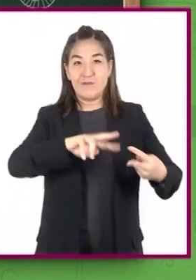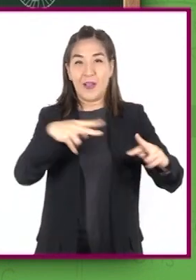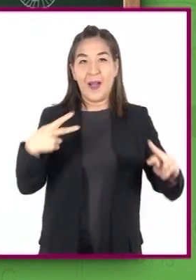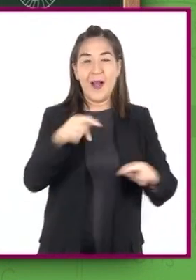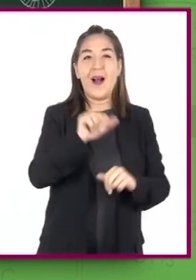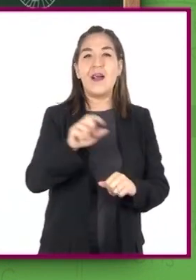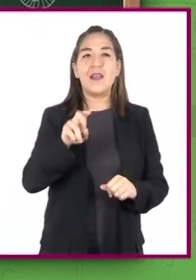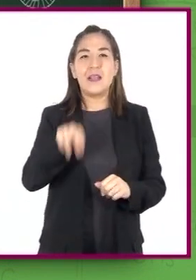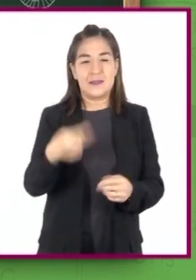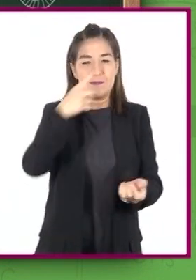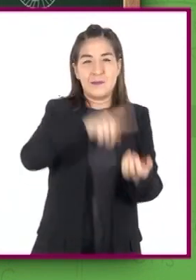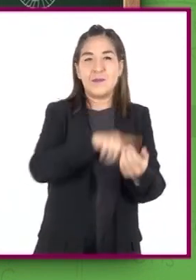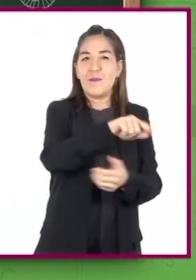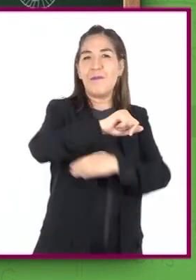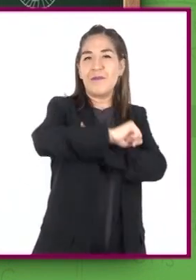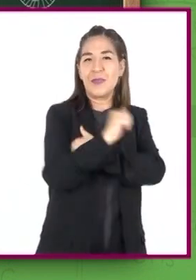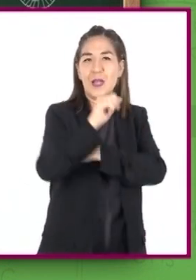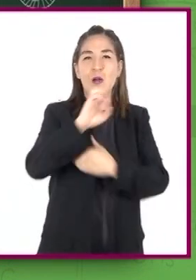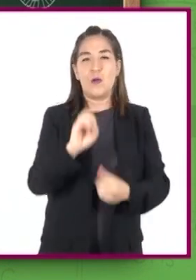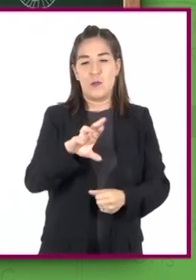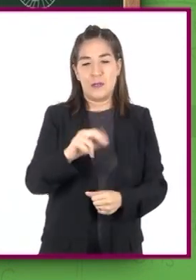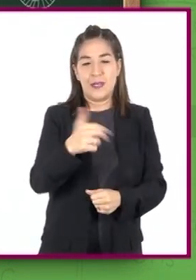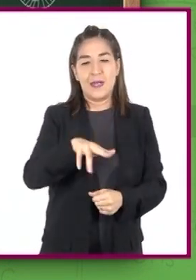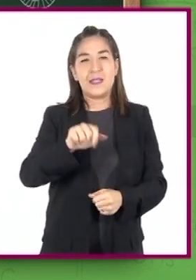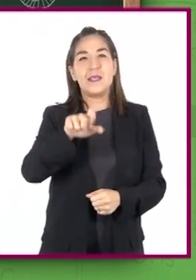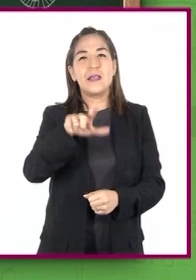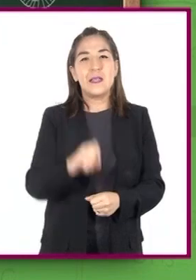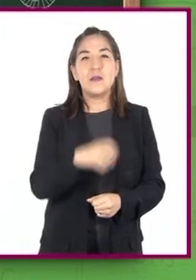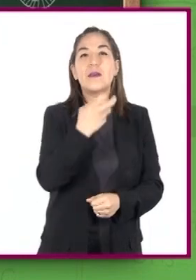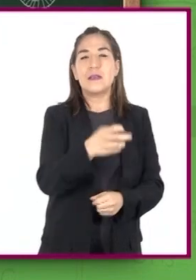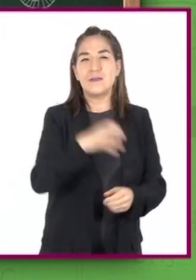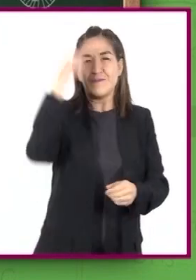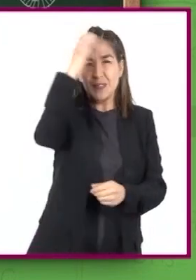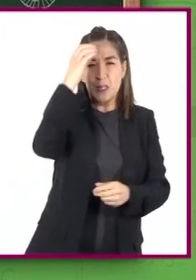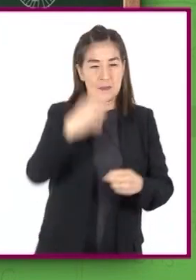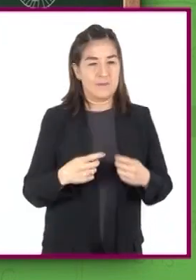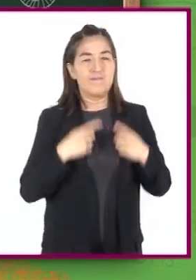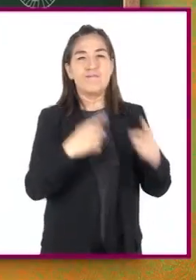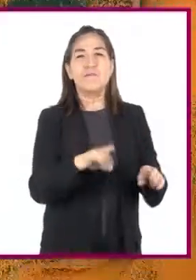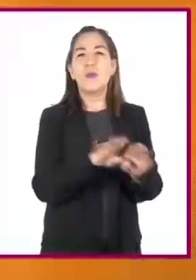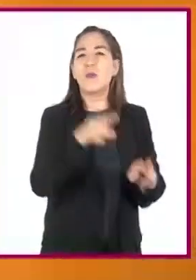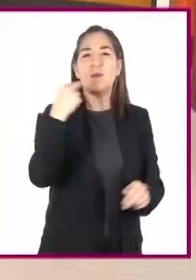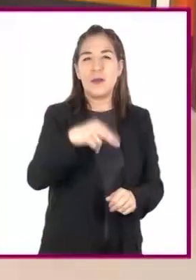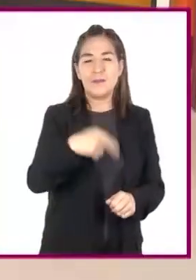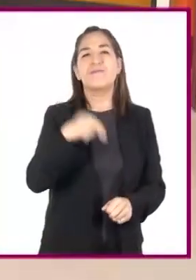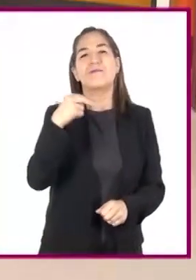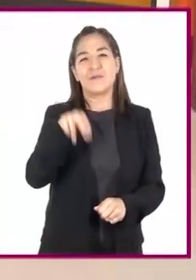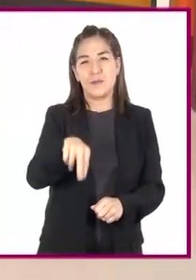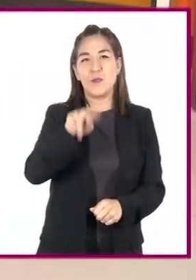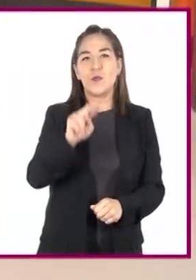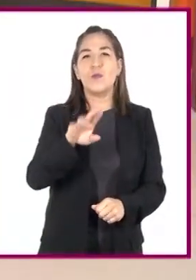en un organelo con la membrana nuclear, que los científicos dieron el nombre de núcleo.